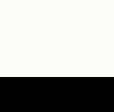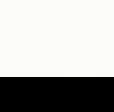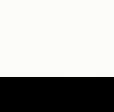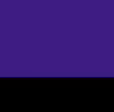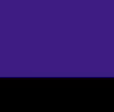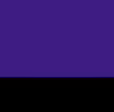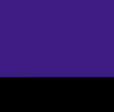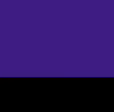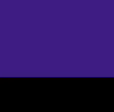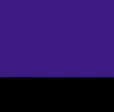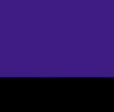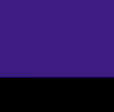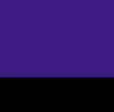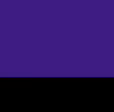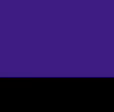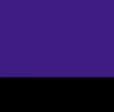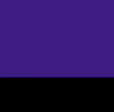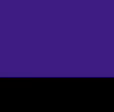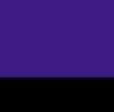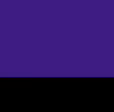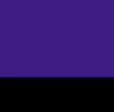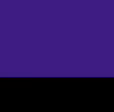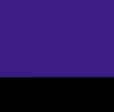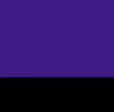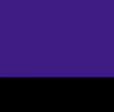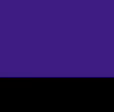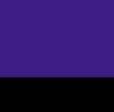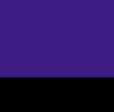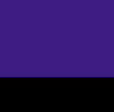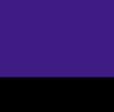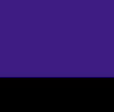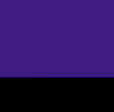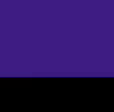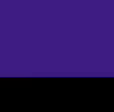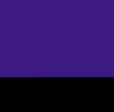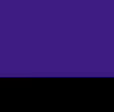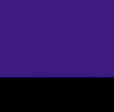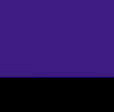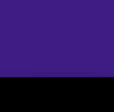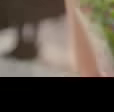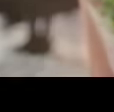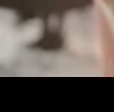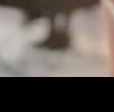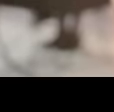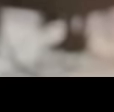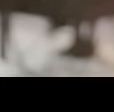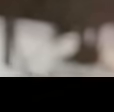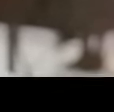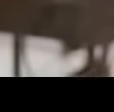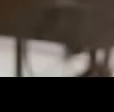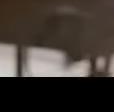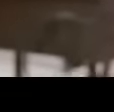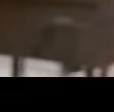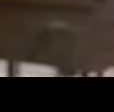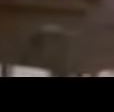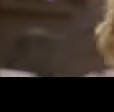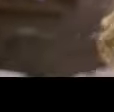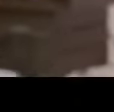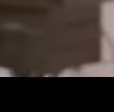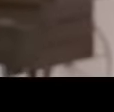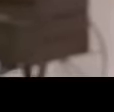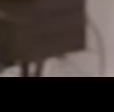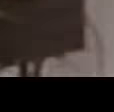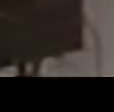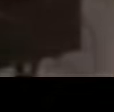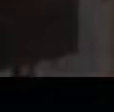a las 153 numeral y en vivo te resuelve a 4 puntos de iva en tus transacciones utiliza y afectivo súper seguro súper efectivo